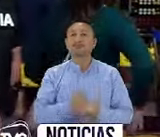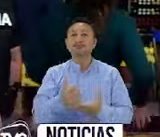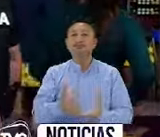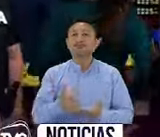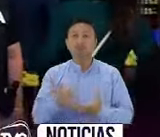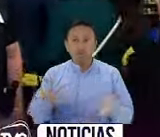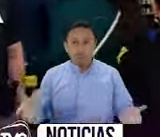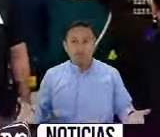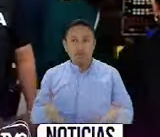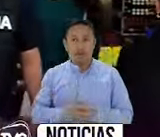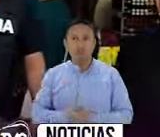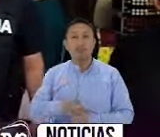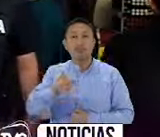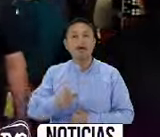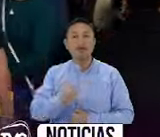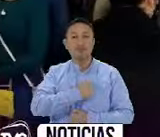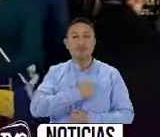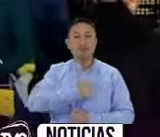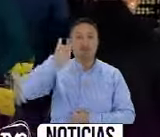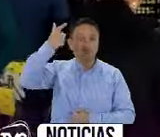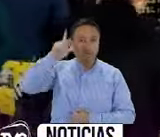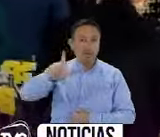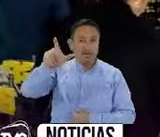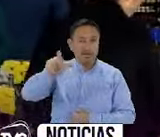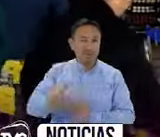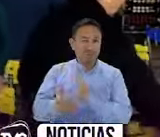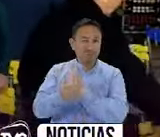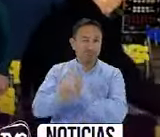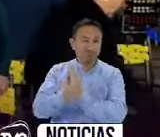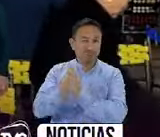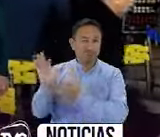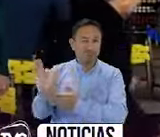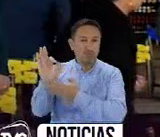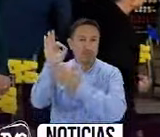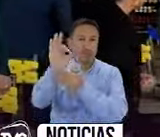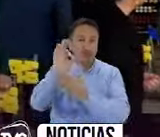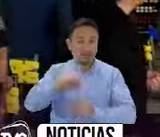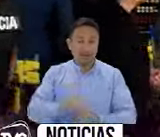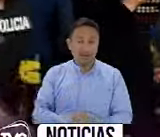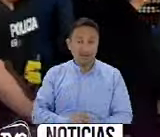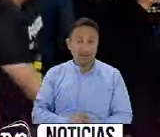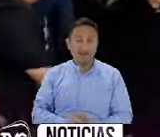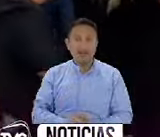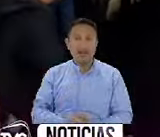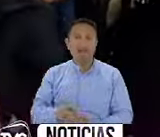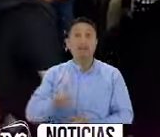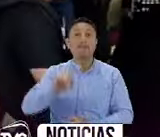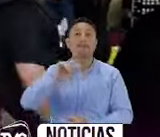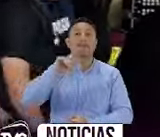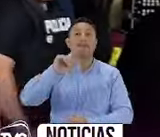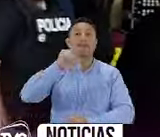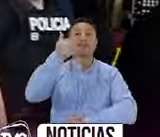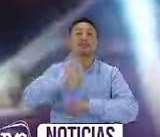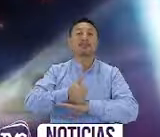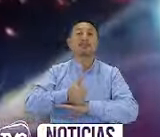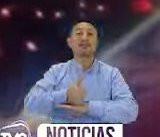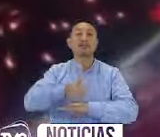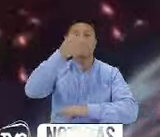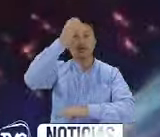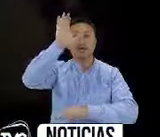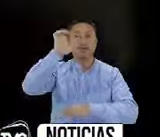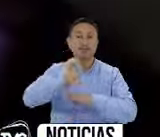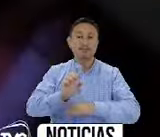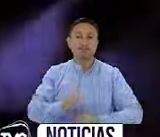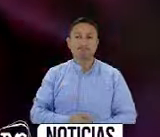talento lojano, ese talento que nos representa y nos nombró como capital cultural del Ecuador. Como evento destacado